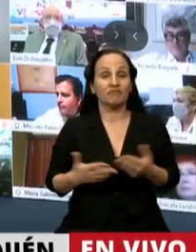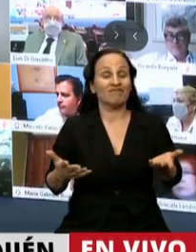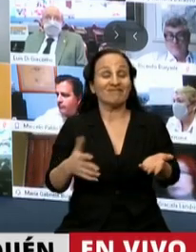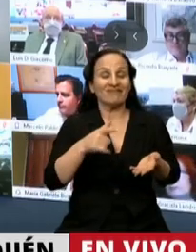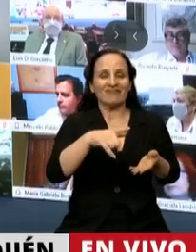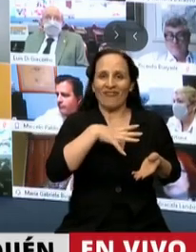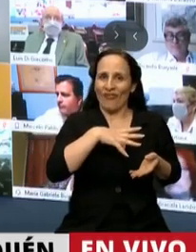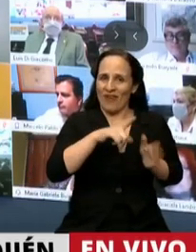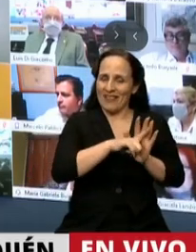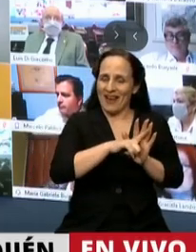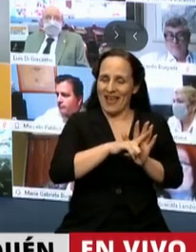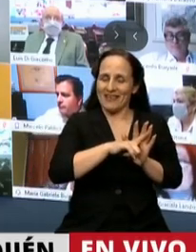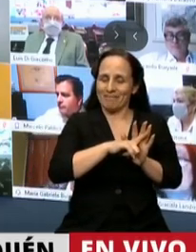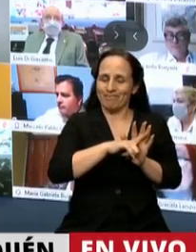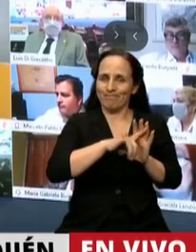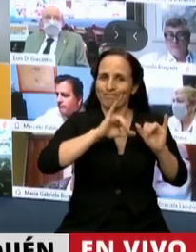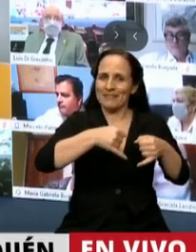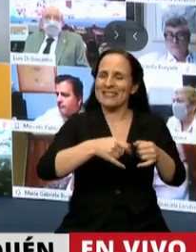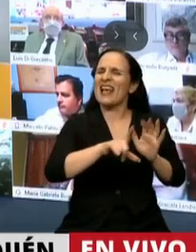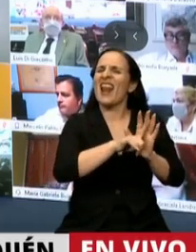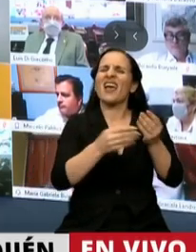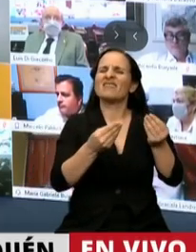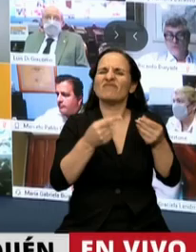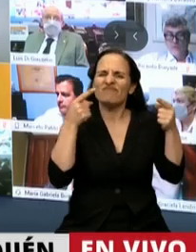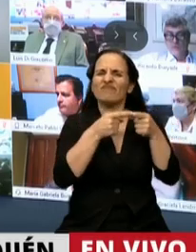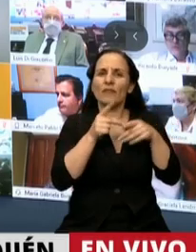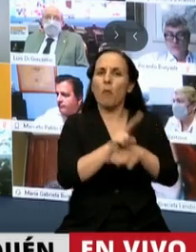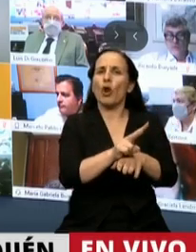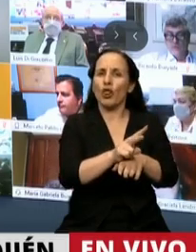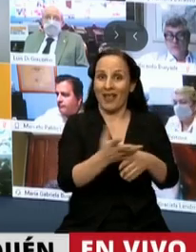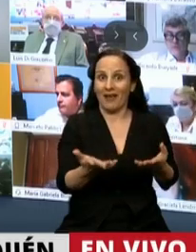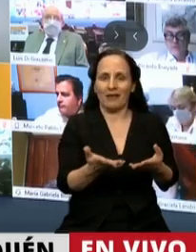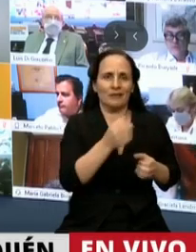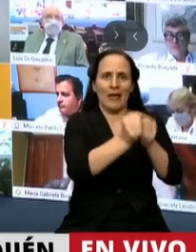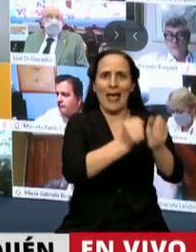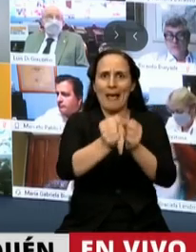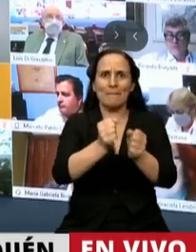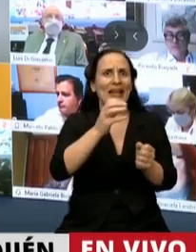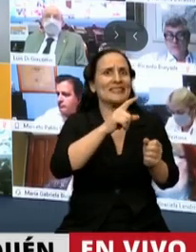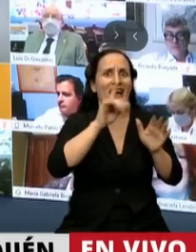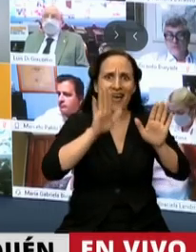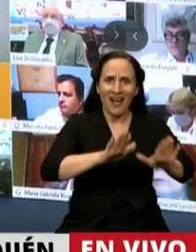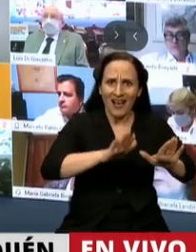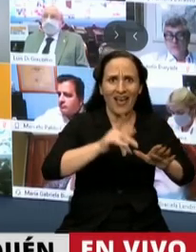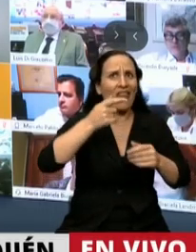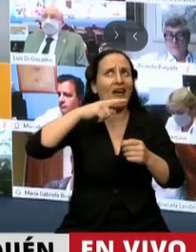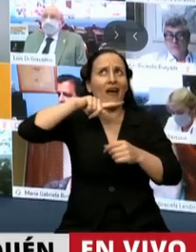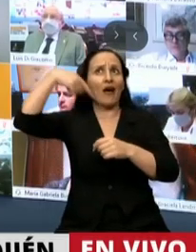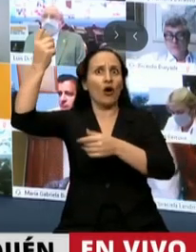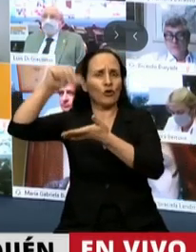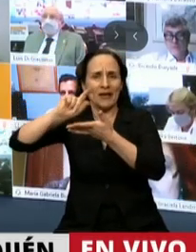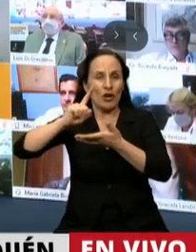ley. Está sin una ley que lo proteja y muchas empresas que no han migrado están analizando